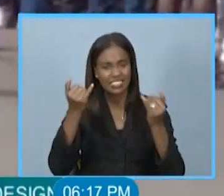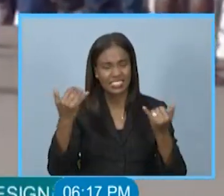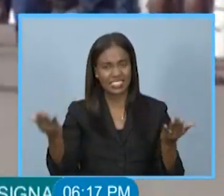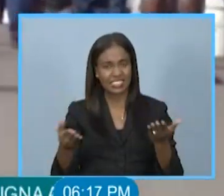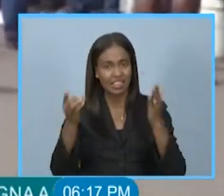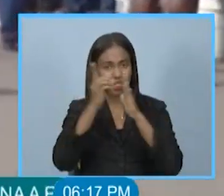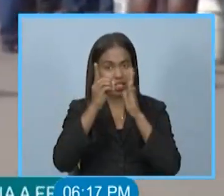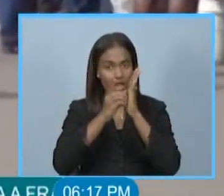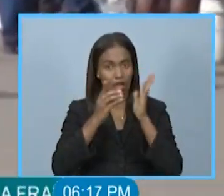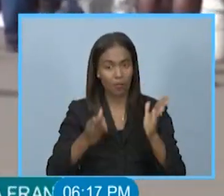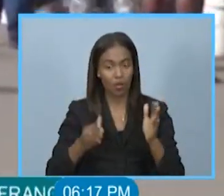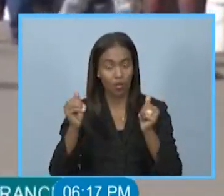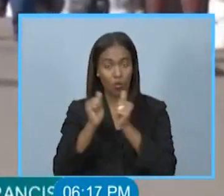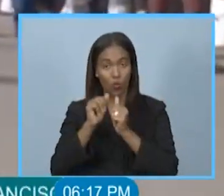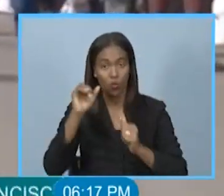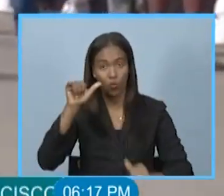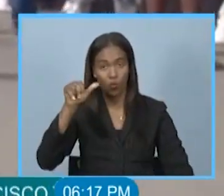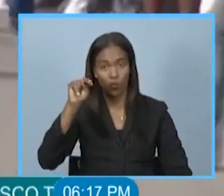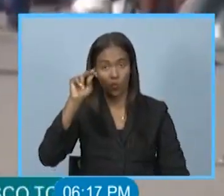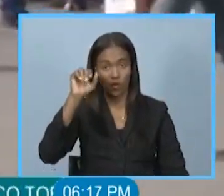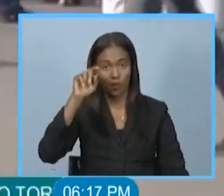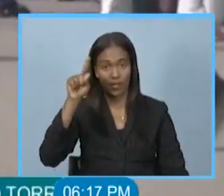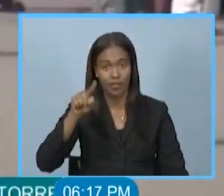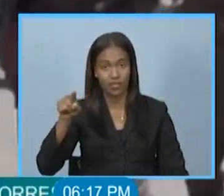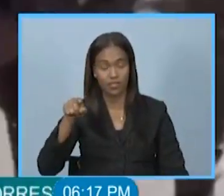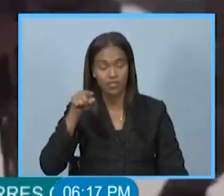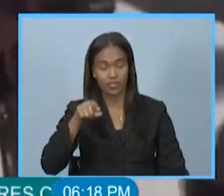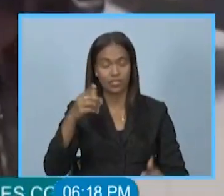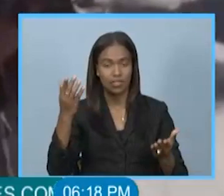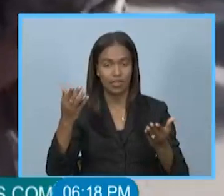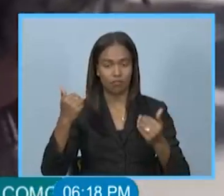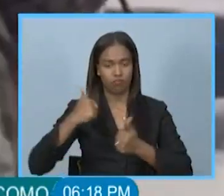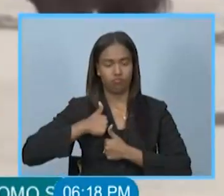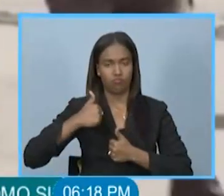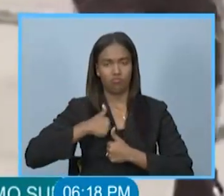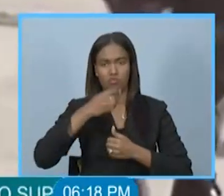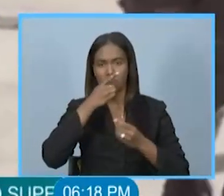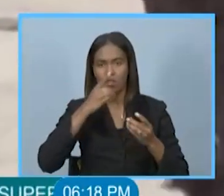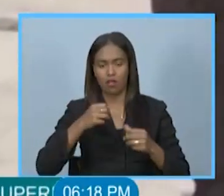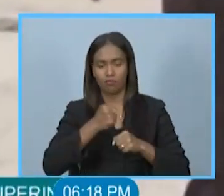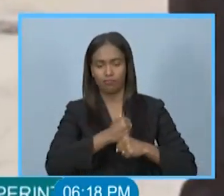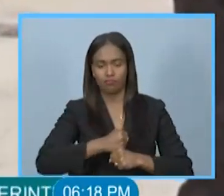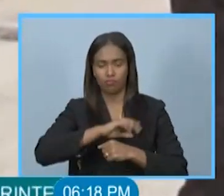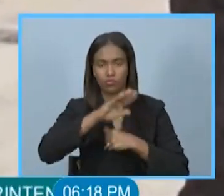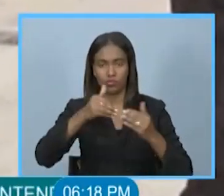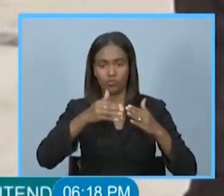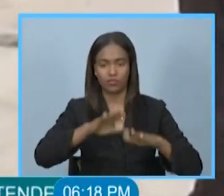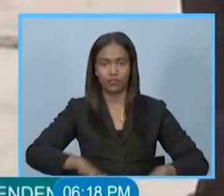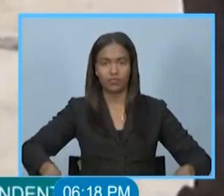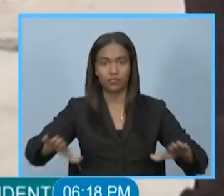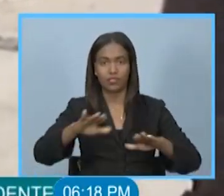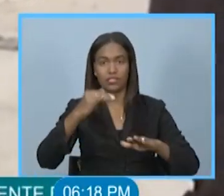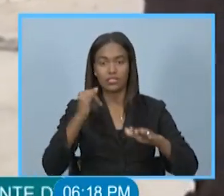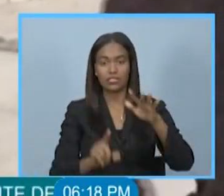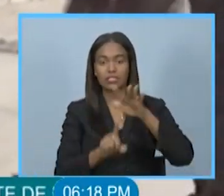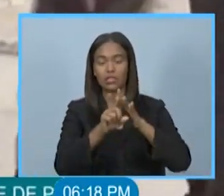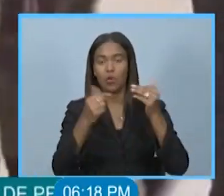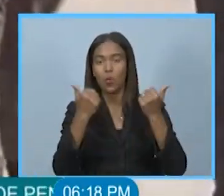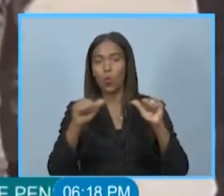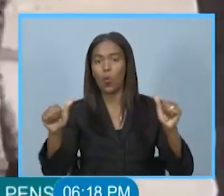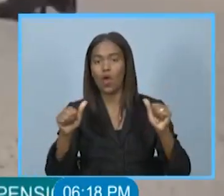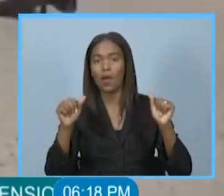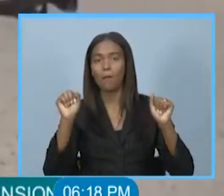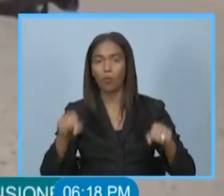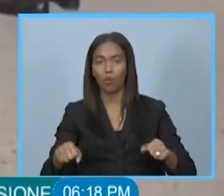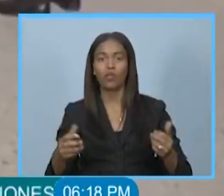dajabón y en Juana Méndez Haití el ejército dominicano ha reforzado toda el área fronteriza ante cualquier eventualidad que pueda